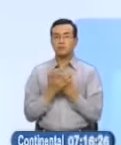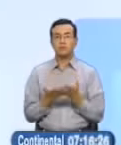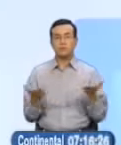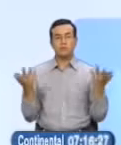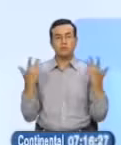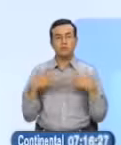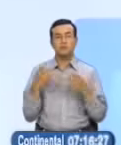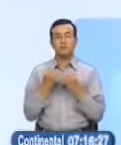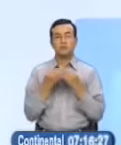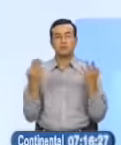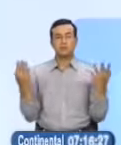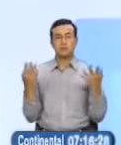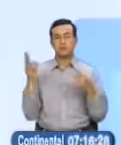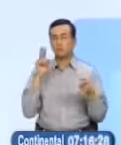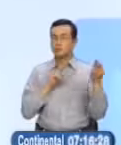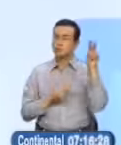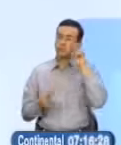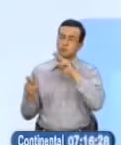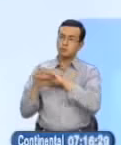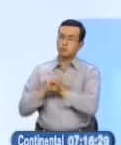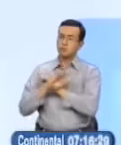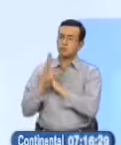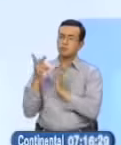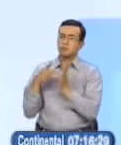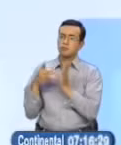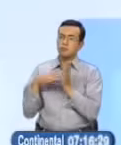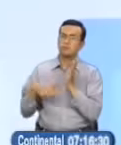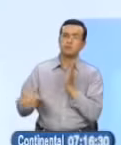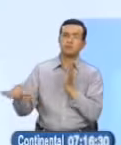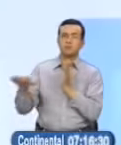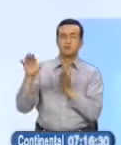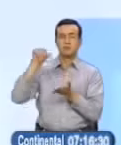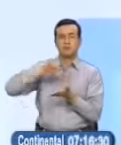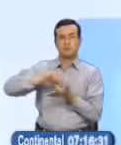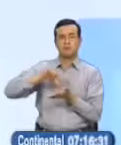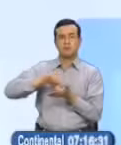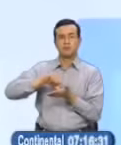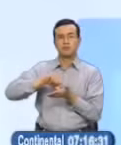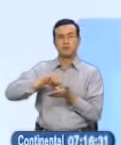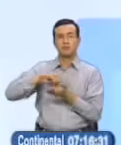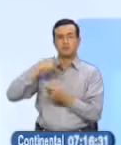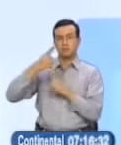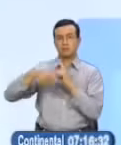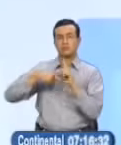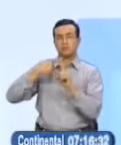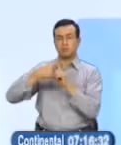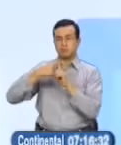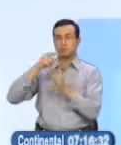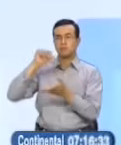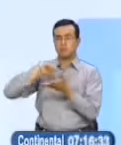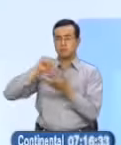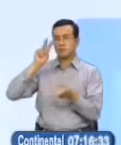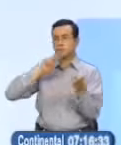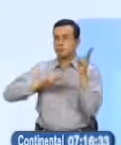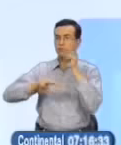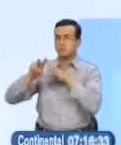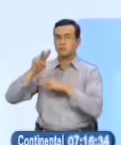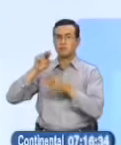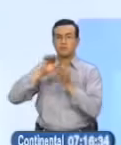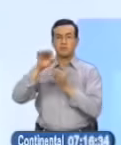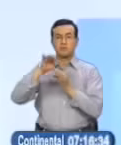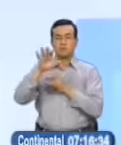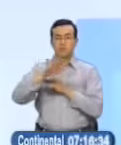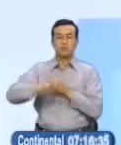hemos podido generar diagnósticos muy claros de lo que sucedió a nivel urbano. Estamos complementando esos diagnósticos desde la